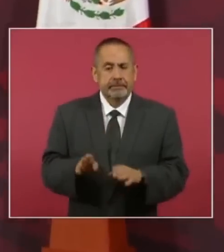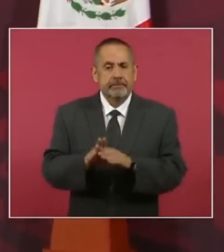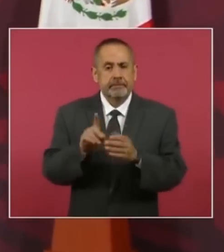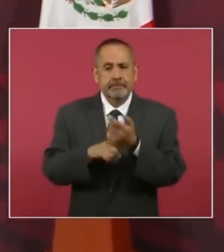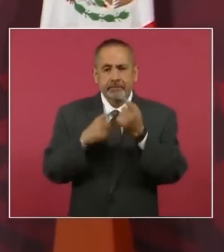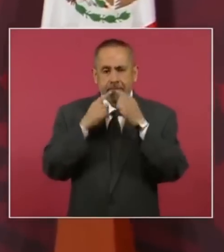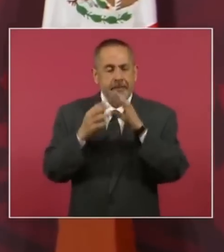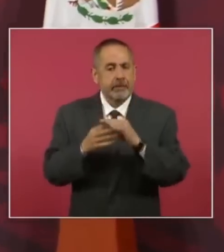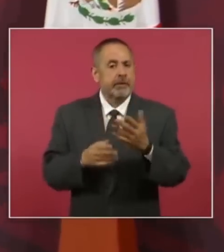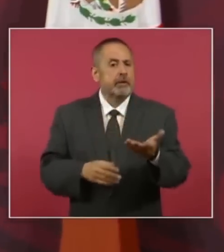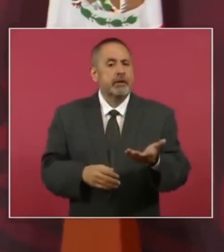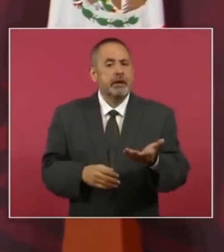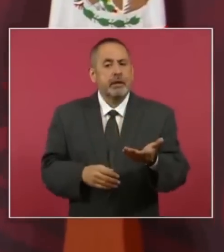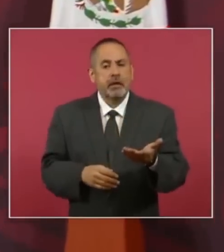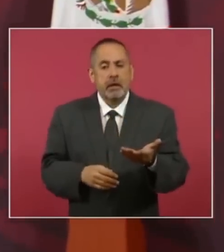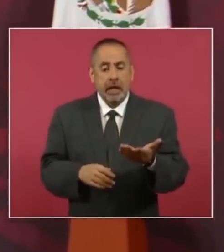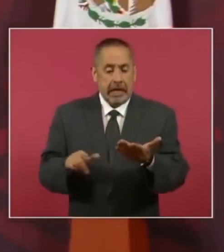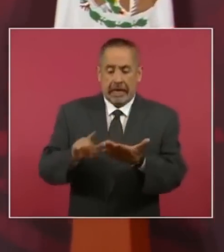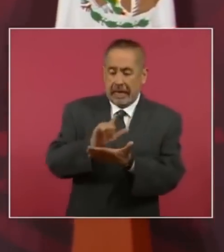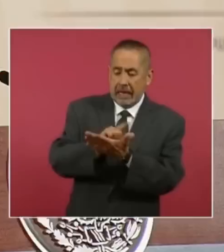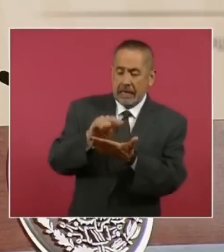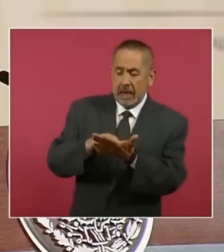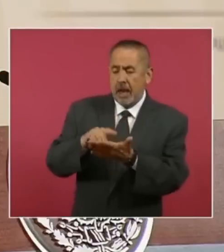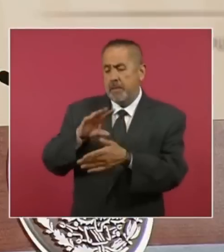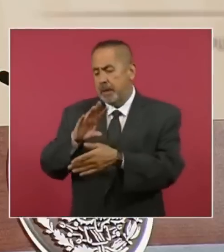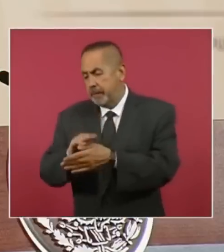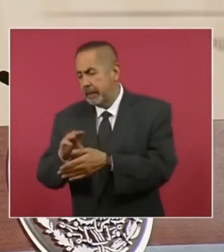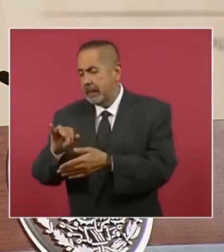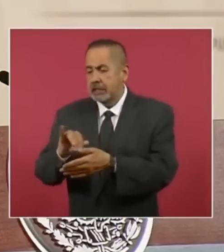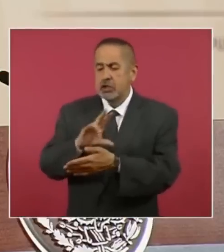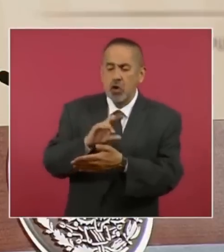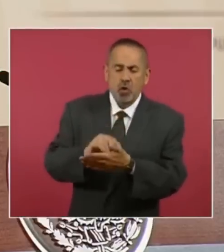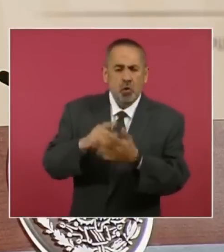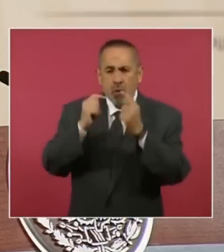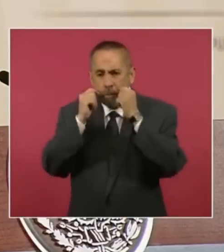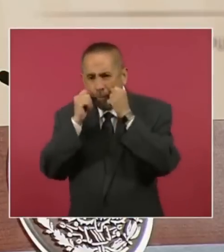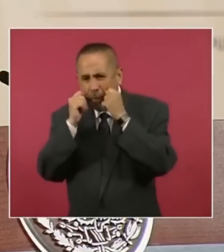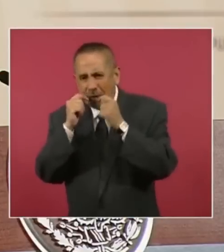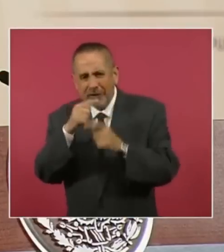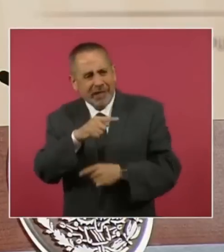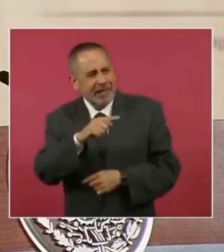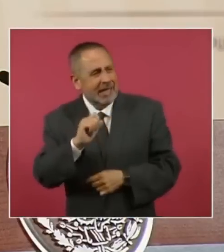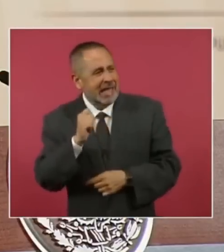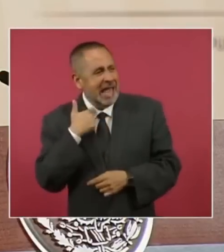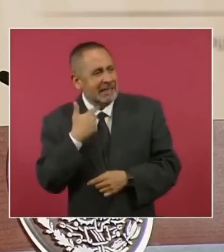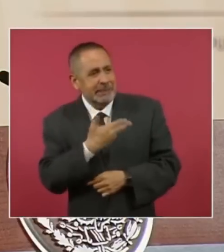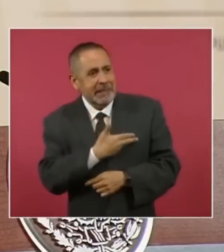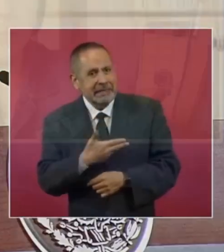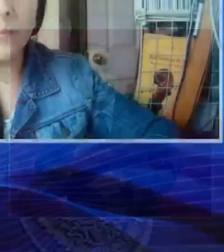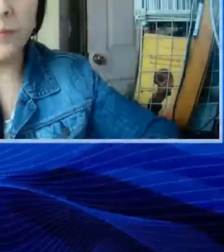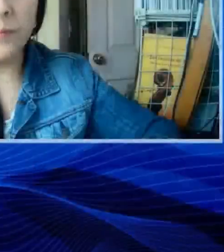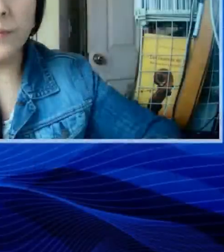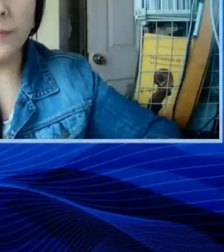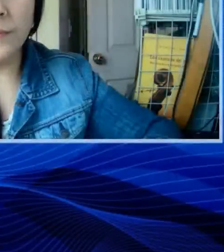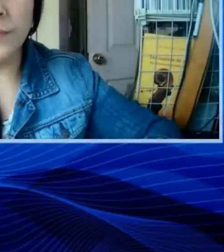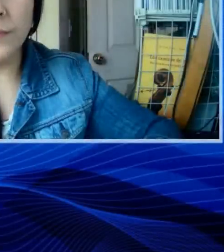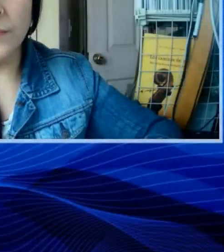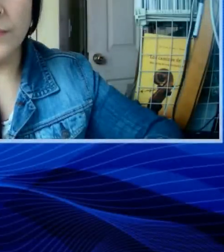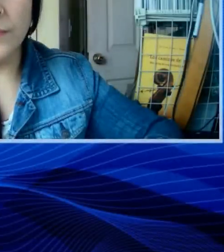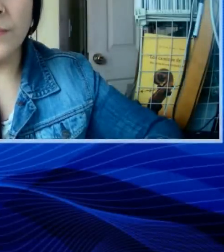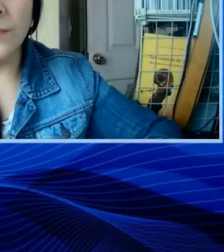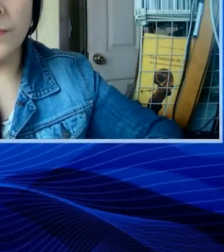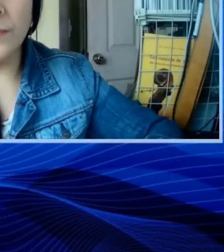independientemente si es legal o no, es a todas luces una inmoralidad.